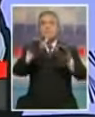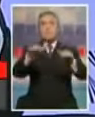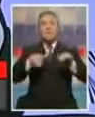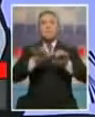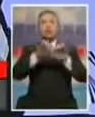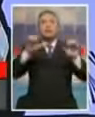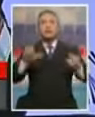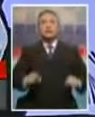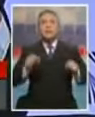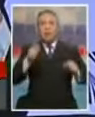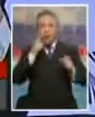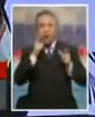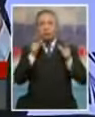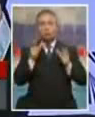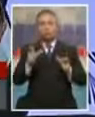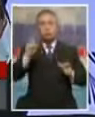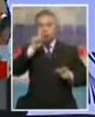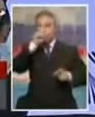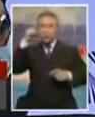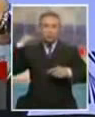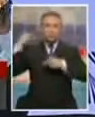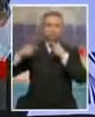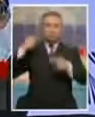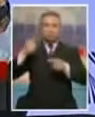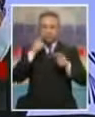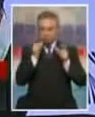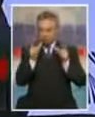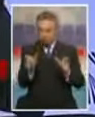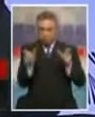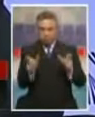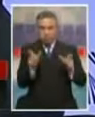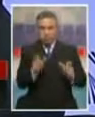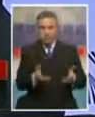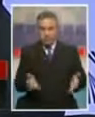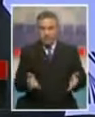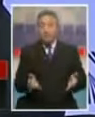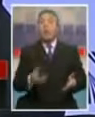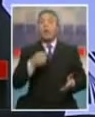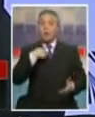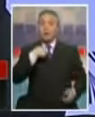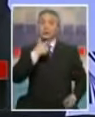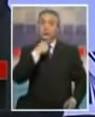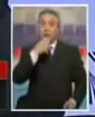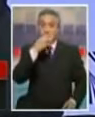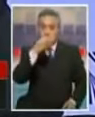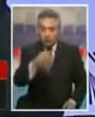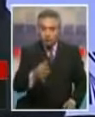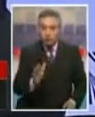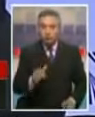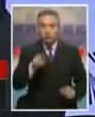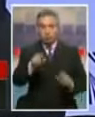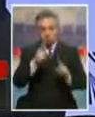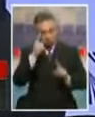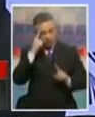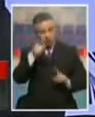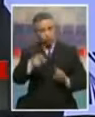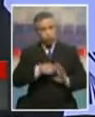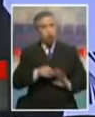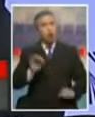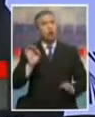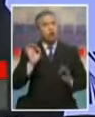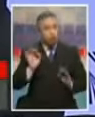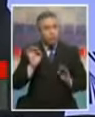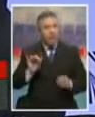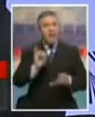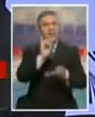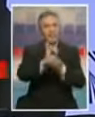de inspectores de colegio que humillan y ofenden a las regiones. Y quiero decirle algo. No han convencido que es normal que los